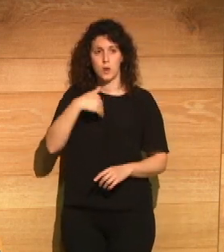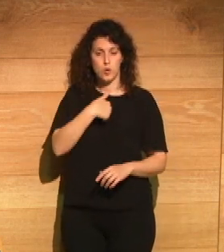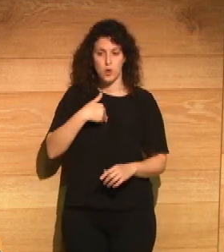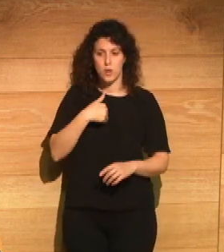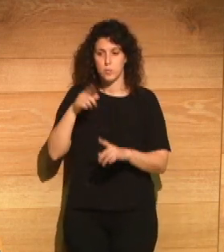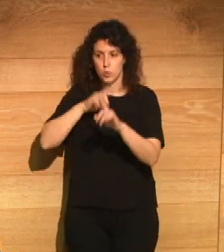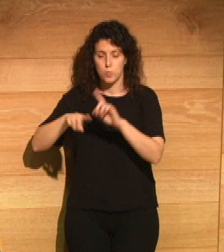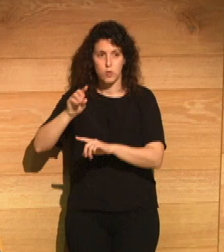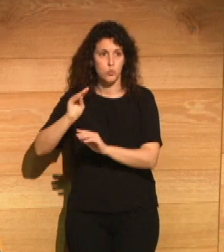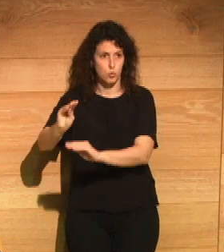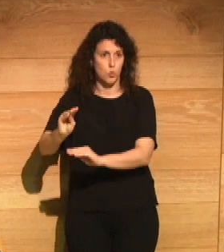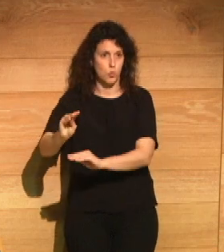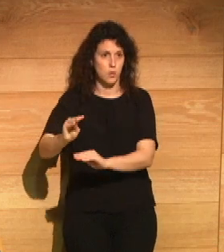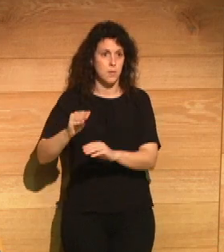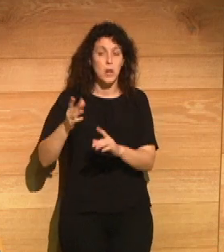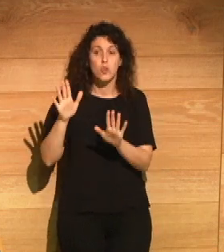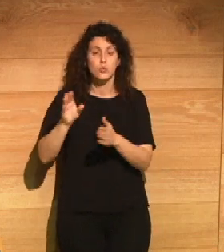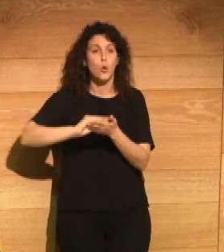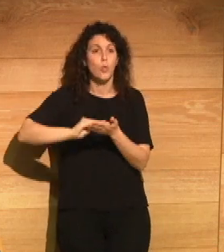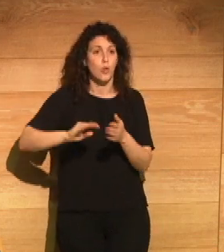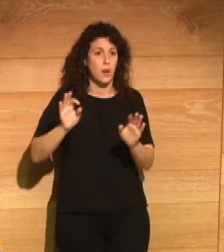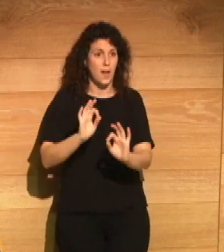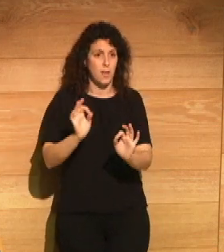los resolvían, y los hijos